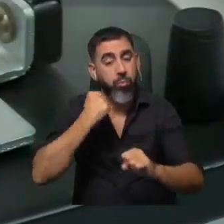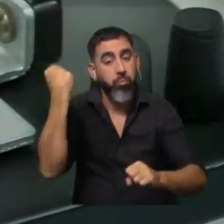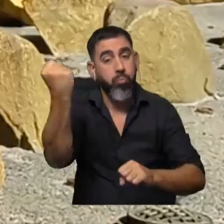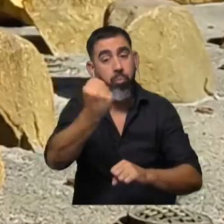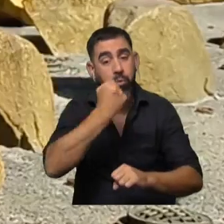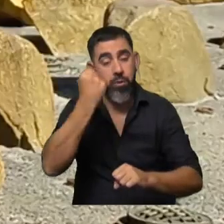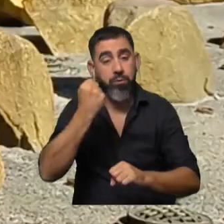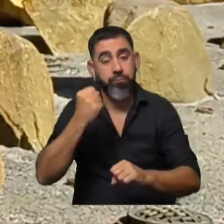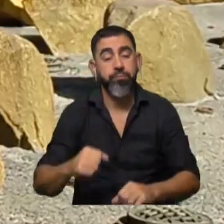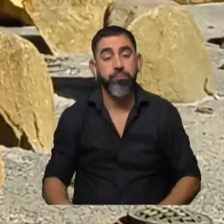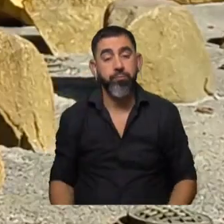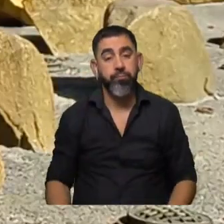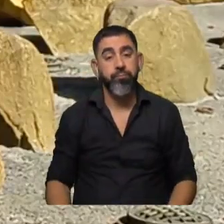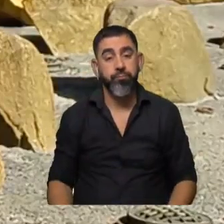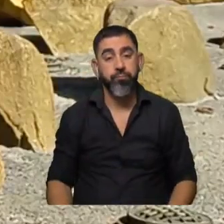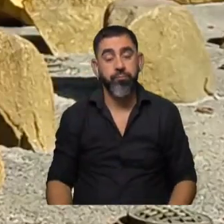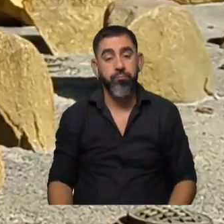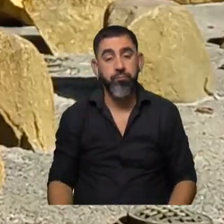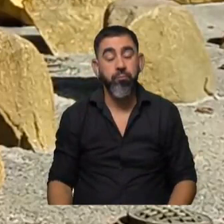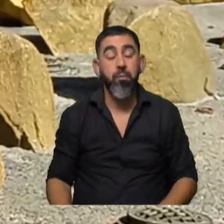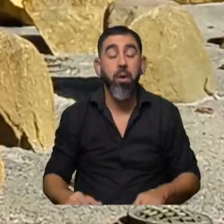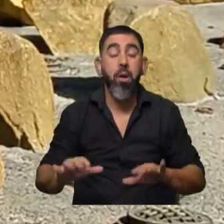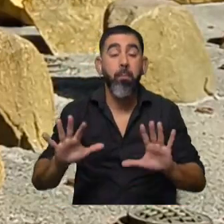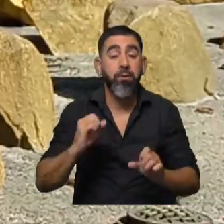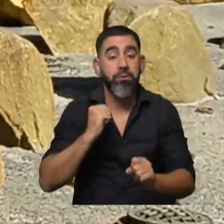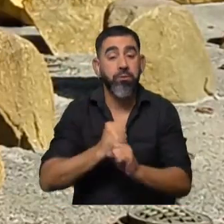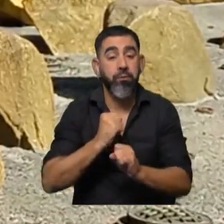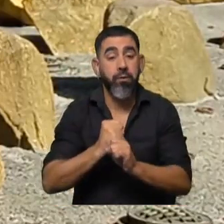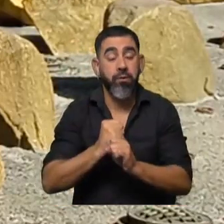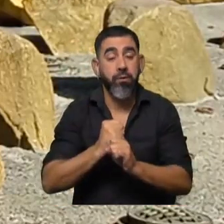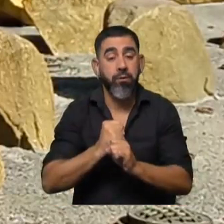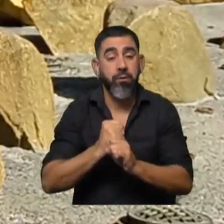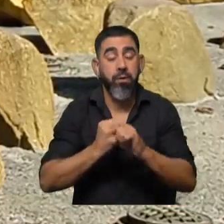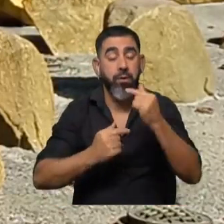que quizás vayan a trabajar en muchos de los